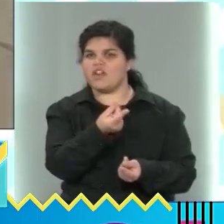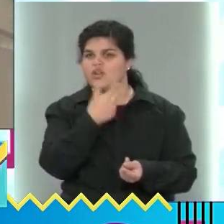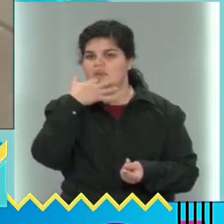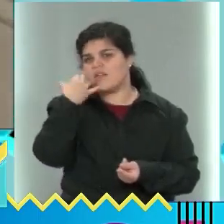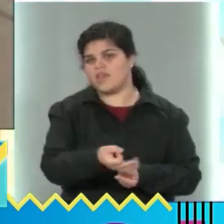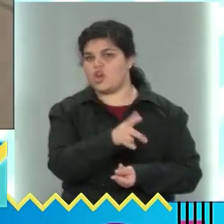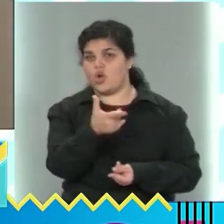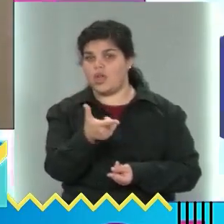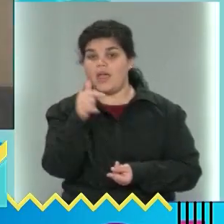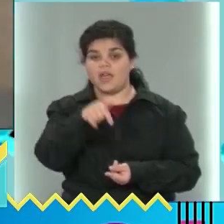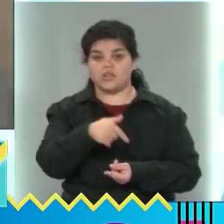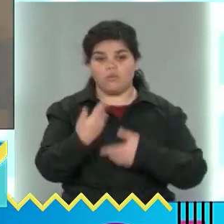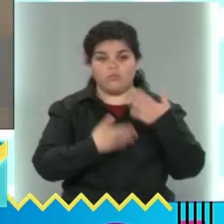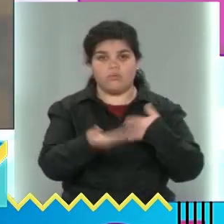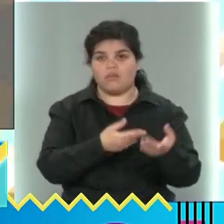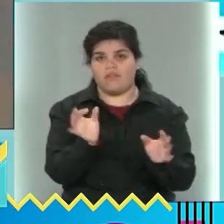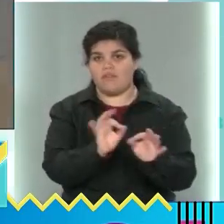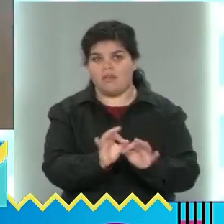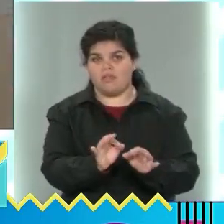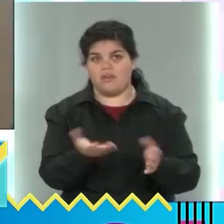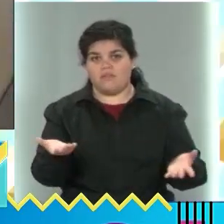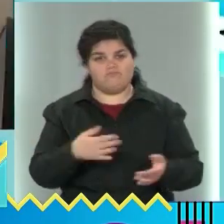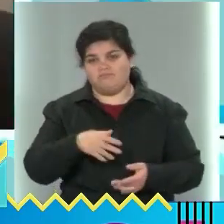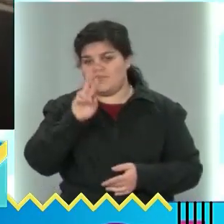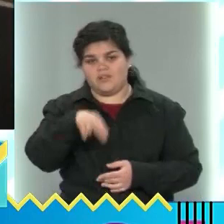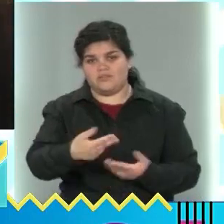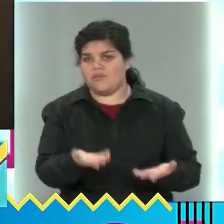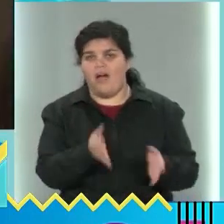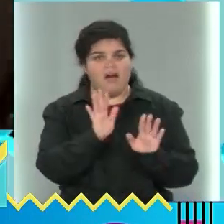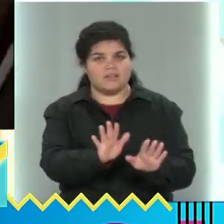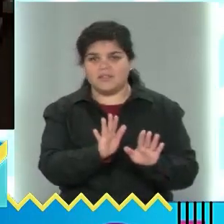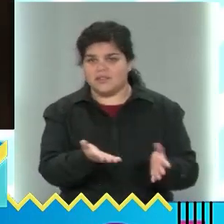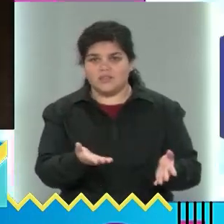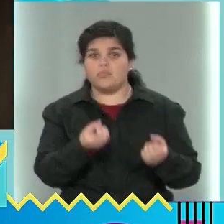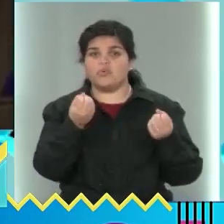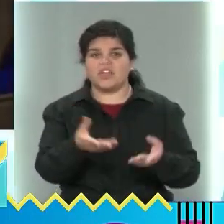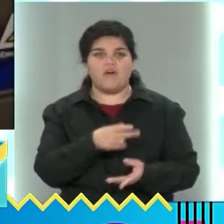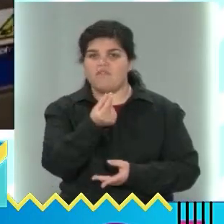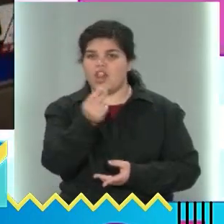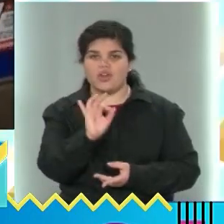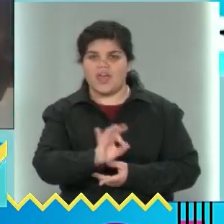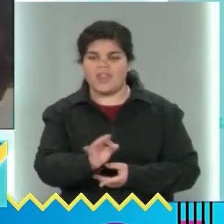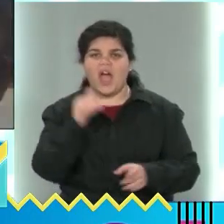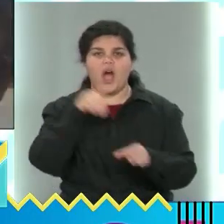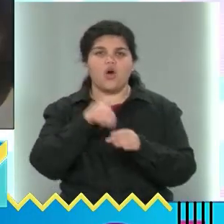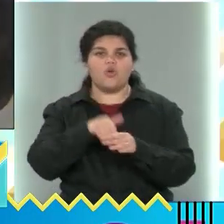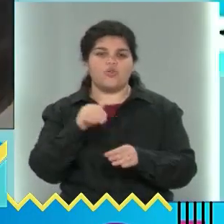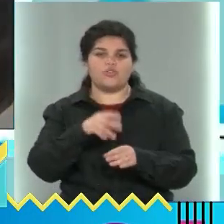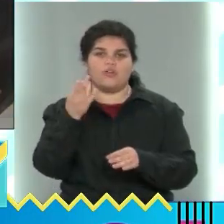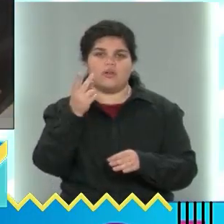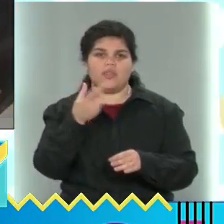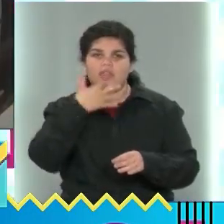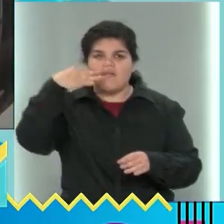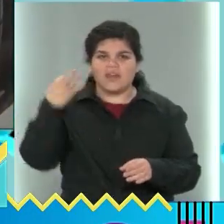fueron eficientes en el uso, y es lógico que no lo hubiesen sido, porque no tenía un valor, o sea, cualquier ahorro de costo en eso no era un ahorro de